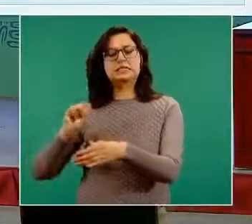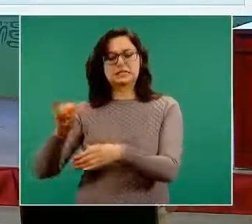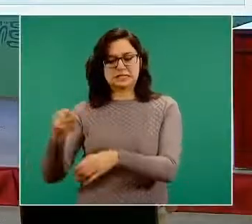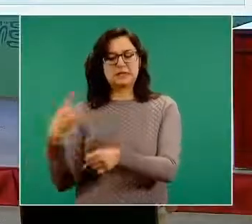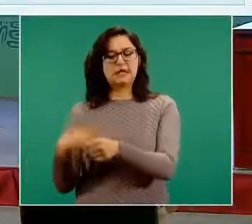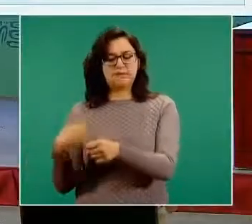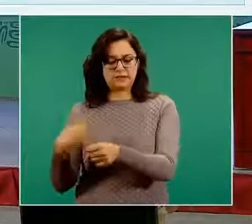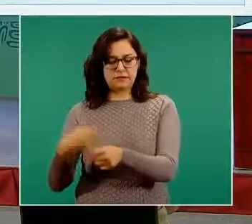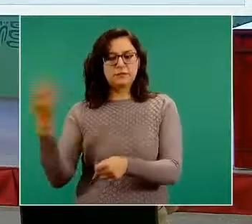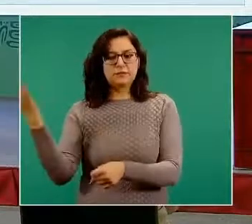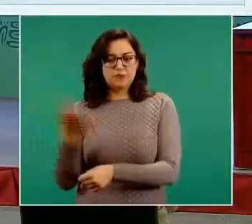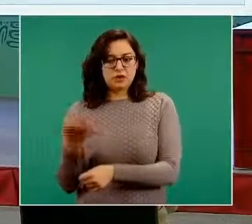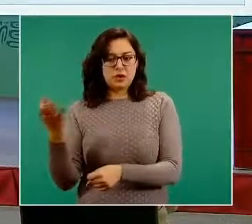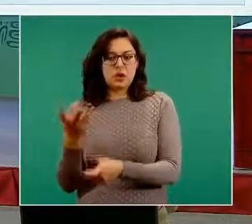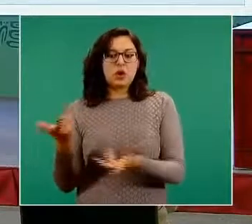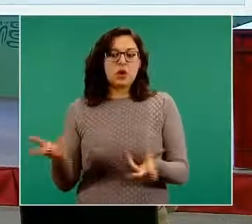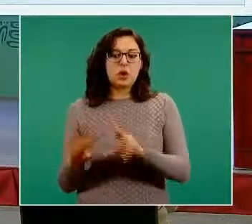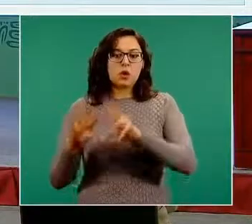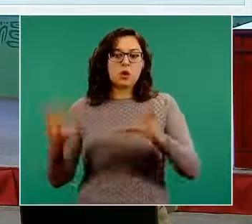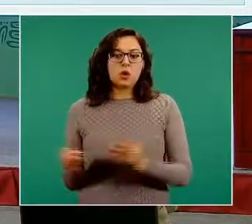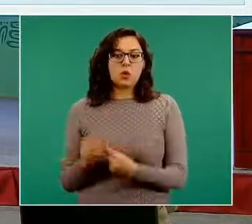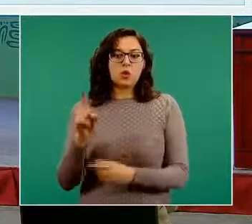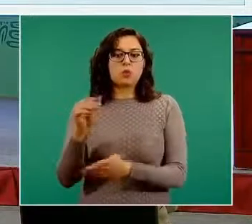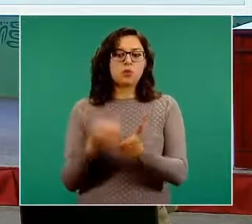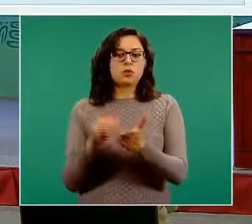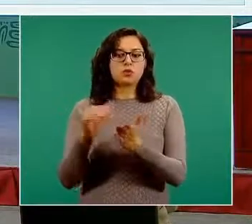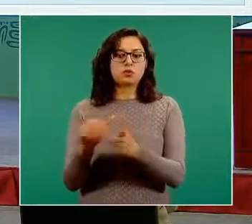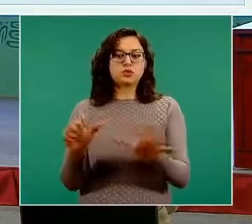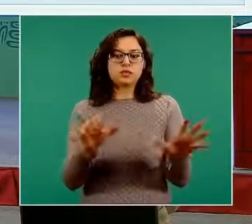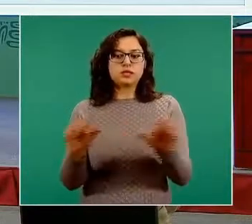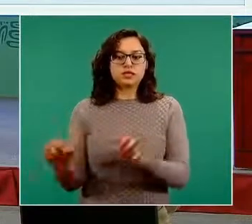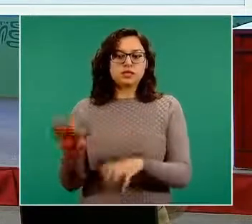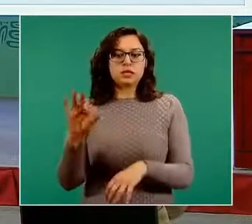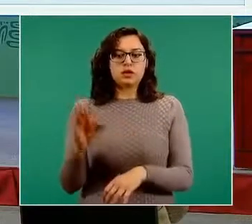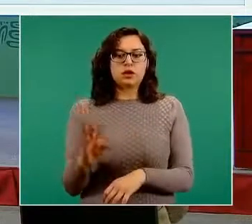confirmados, que para el día de hoy precisamente suman